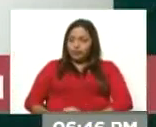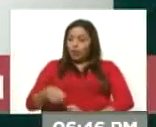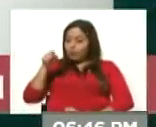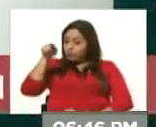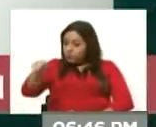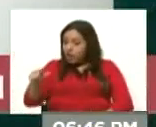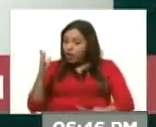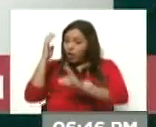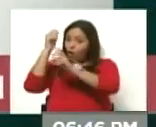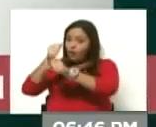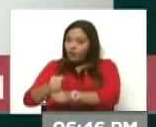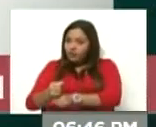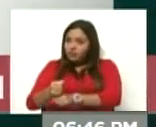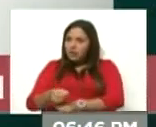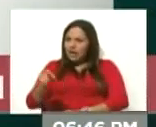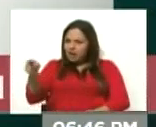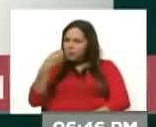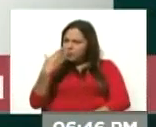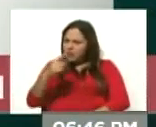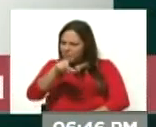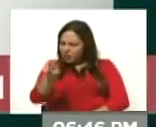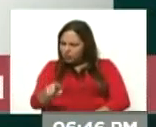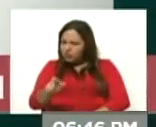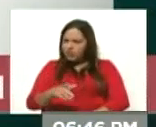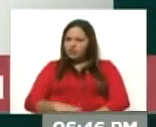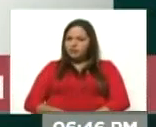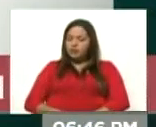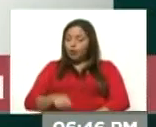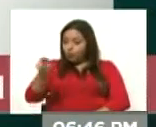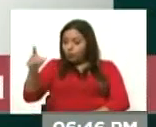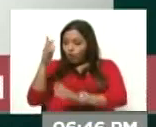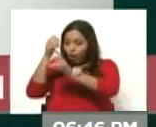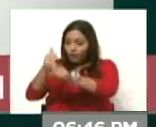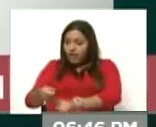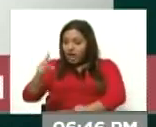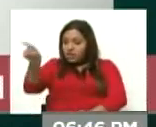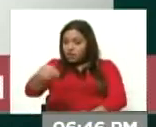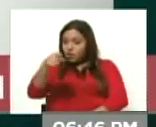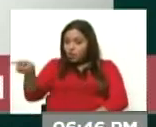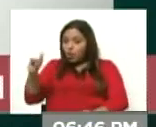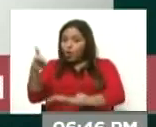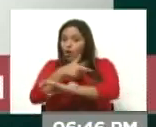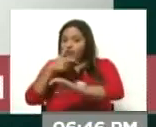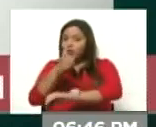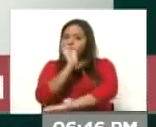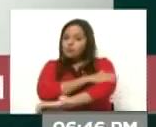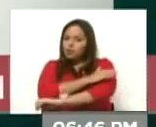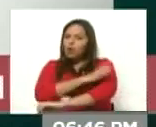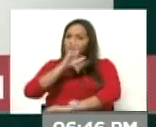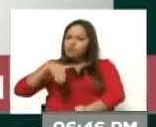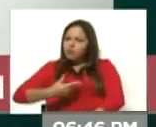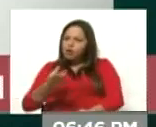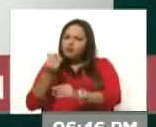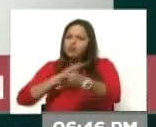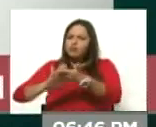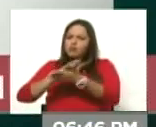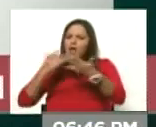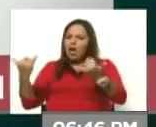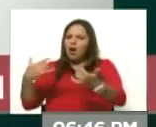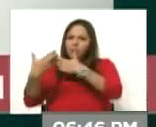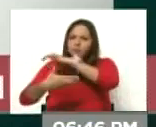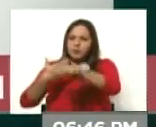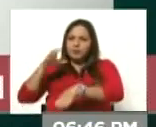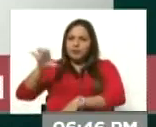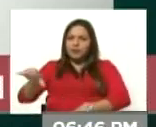o no con esta buena esta lámina esta pregunta está muy bueno yo usted confío no confía en que un gobierno de oposición puede resolver los actuales problemas económicos del país